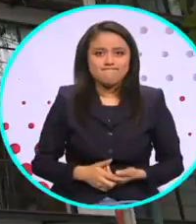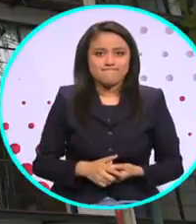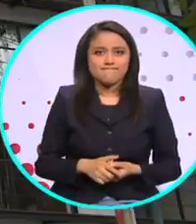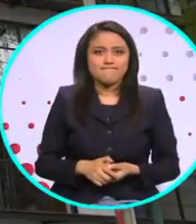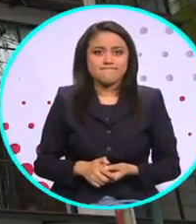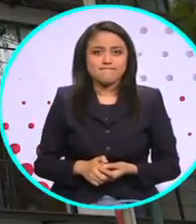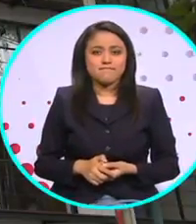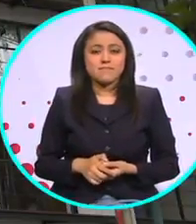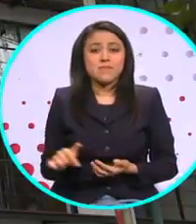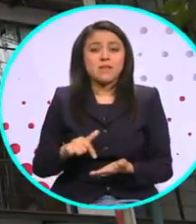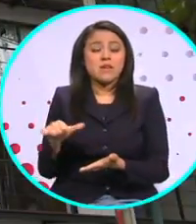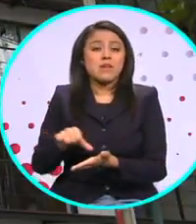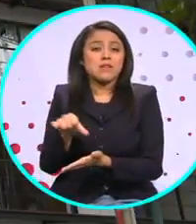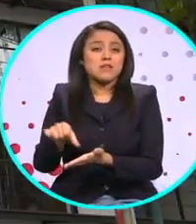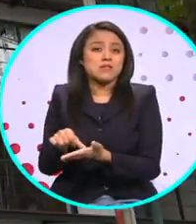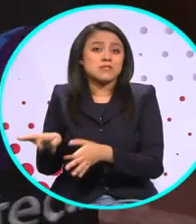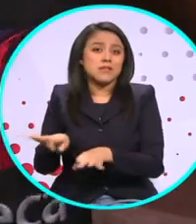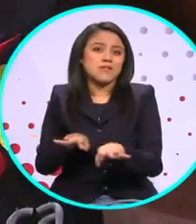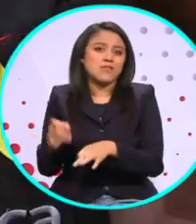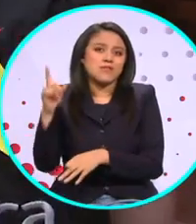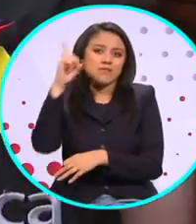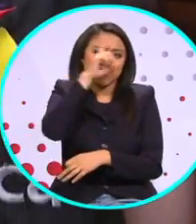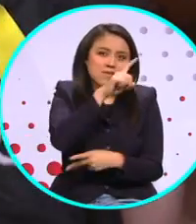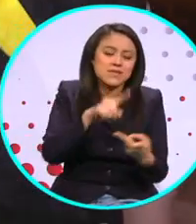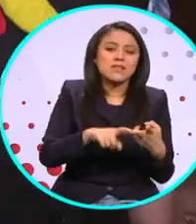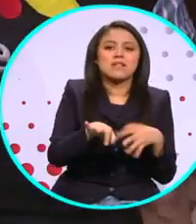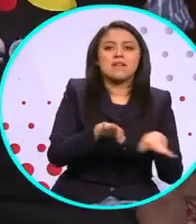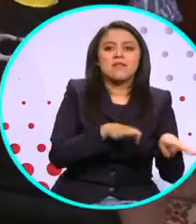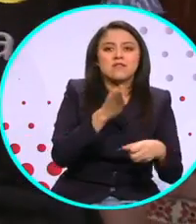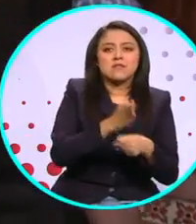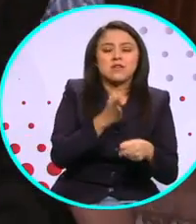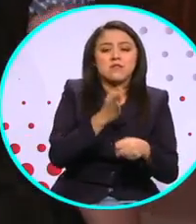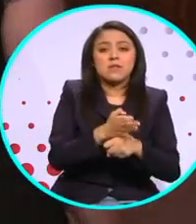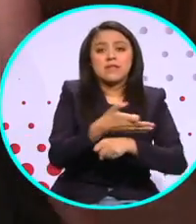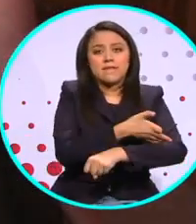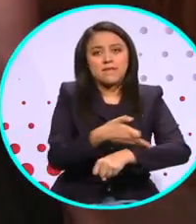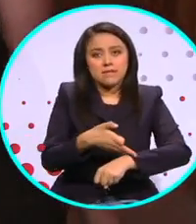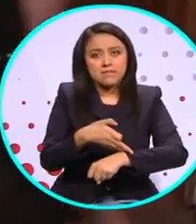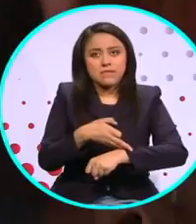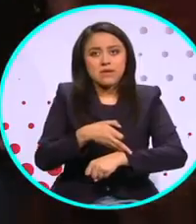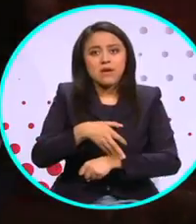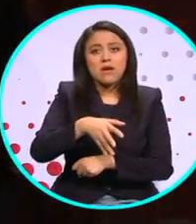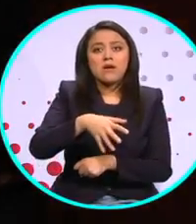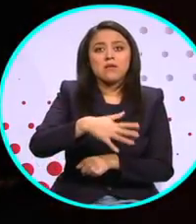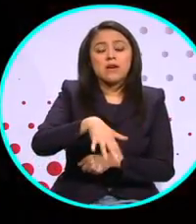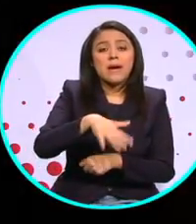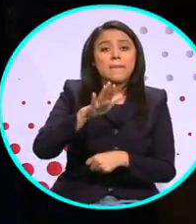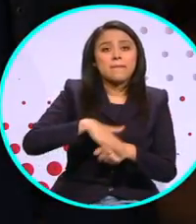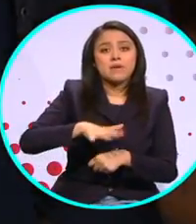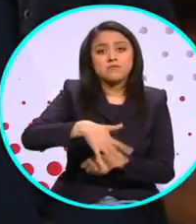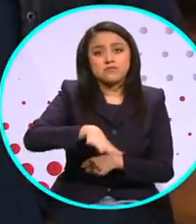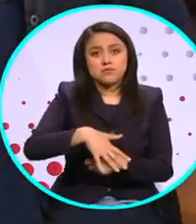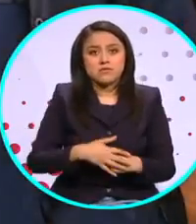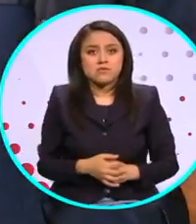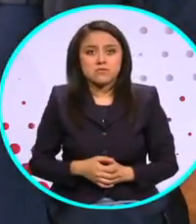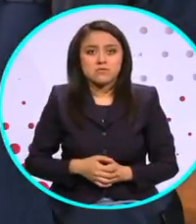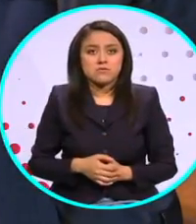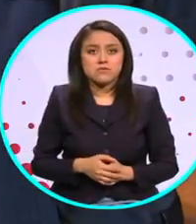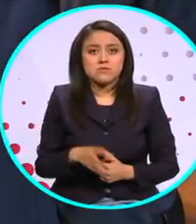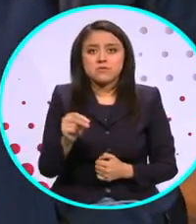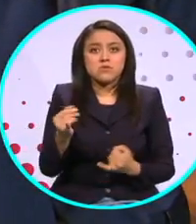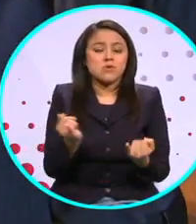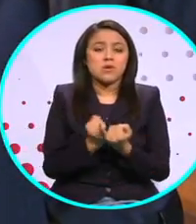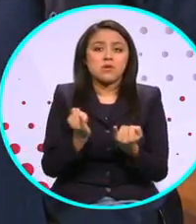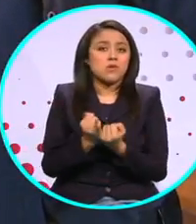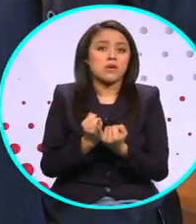par, centros de trabajo se ven afectados. Empleados, que ahora son familia, se ocupan de rescatar mobiliario. No, ellos tampoco se echan